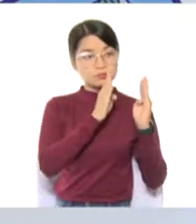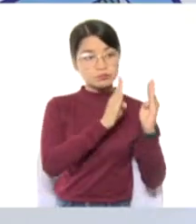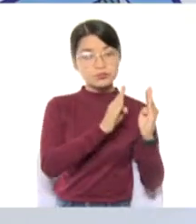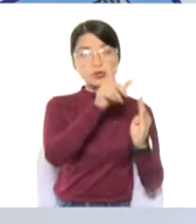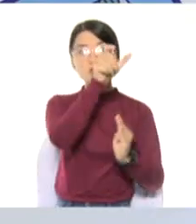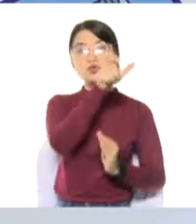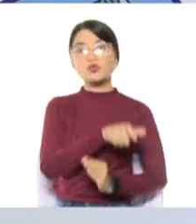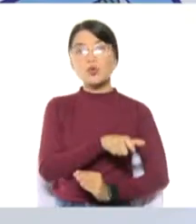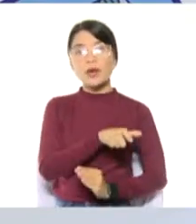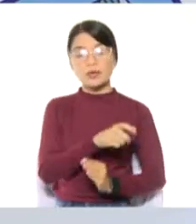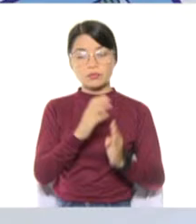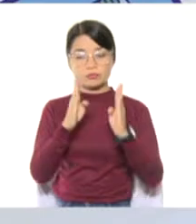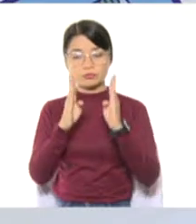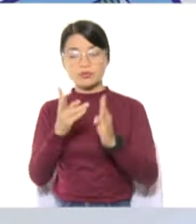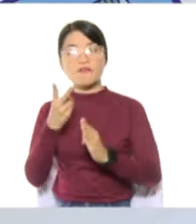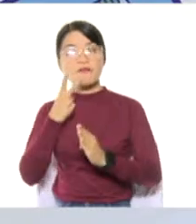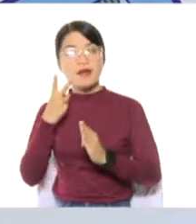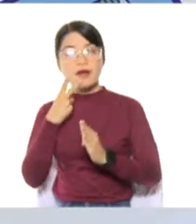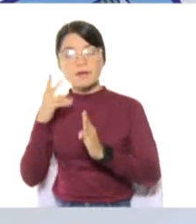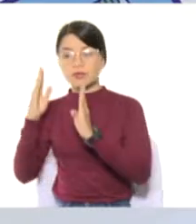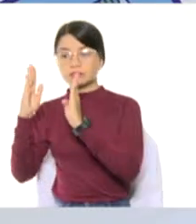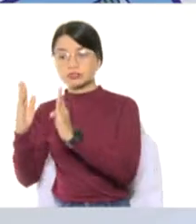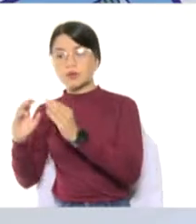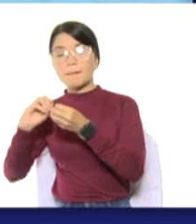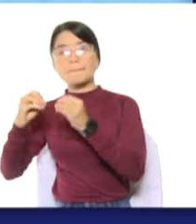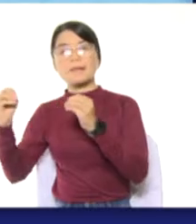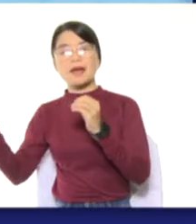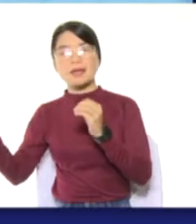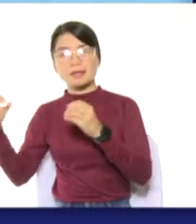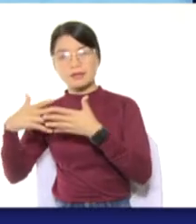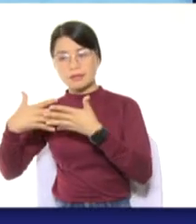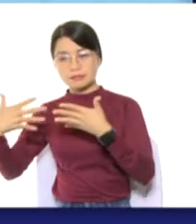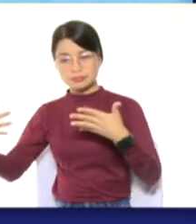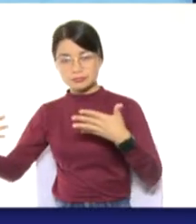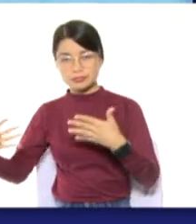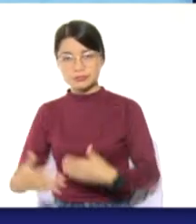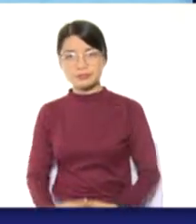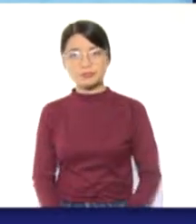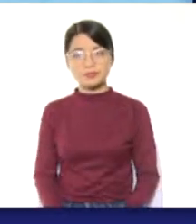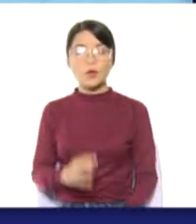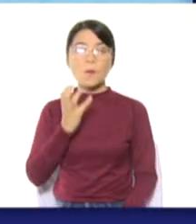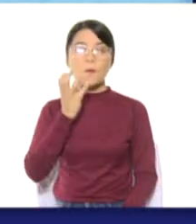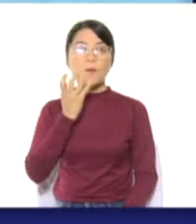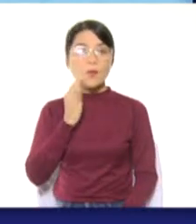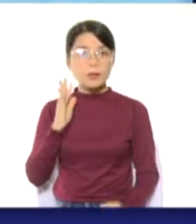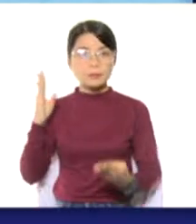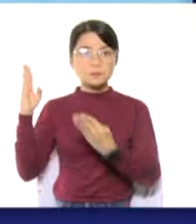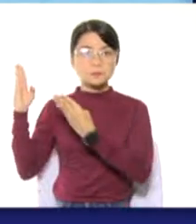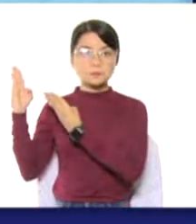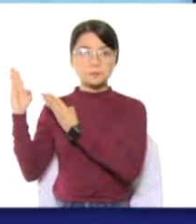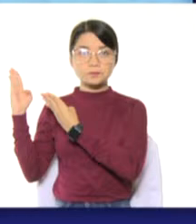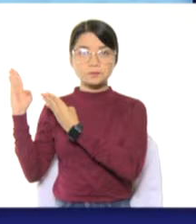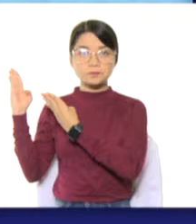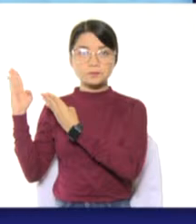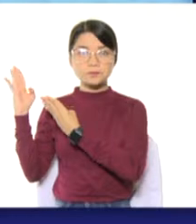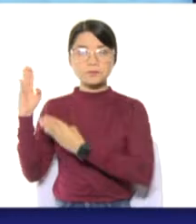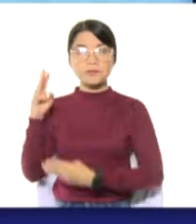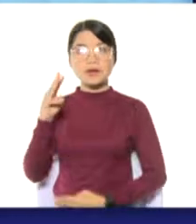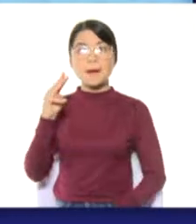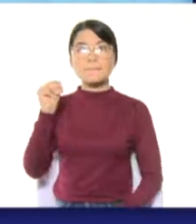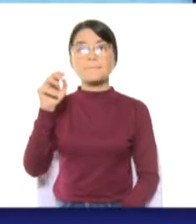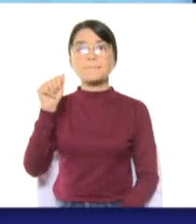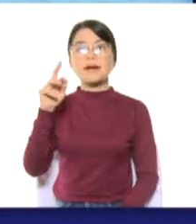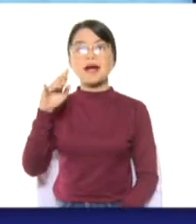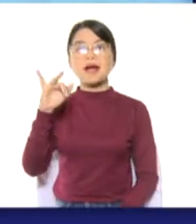puedo comentarte ahora entonces un ejemplo. María está estudiando en su cuarto. Identifica allí cada